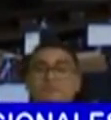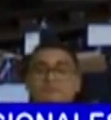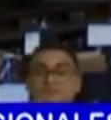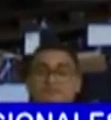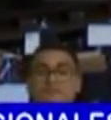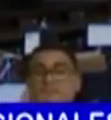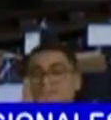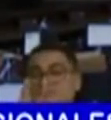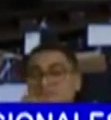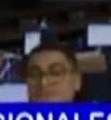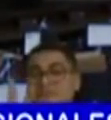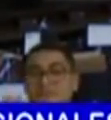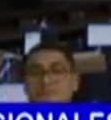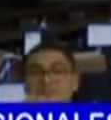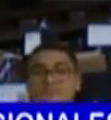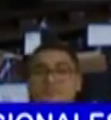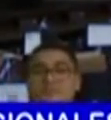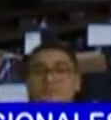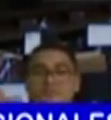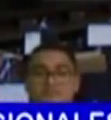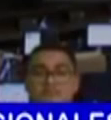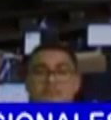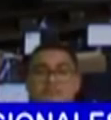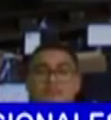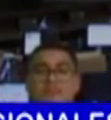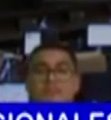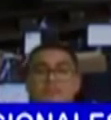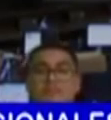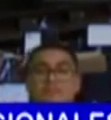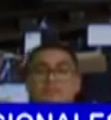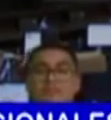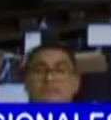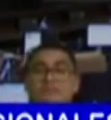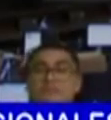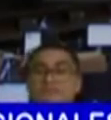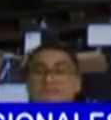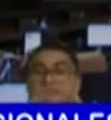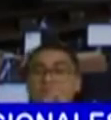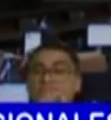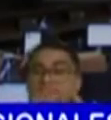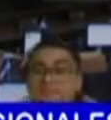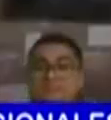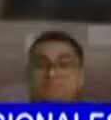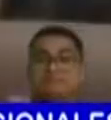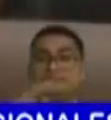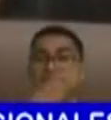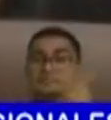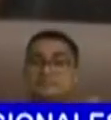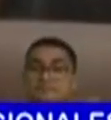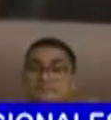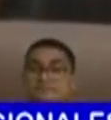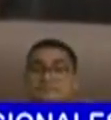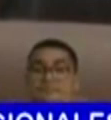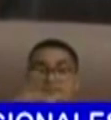2020-9679, presentada por el Presidente de la República, Comandante Daniel Ortega Saavedra, el